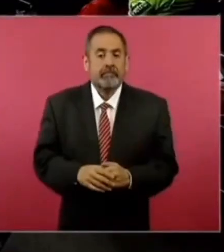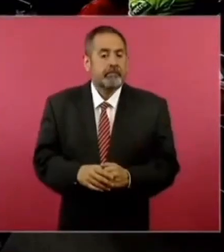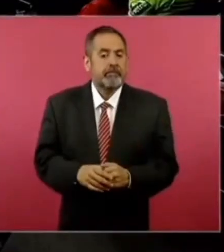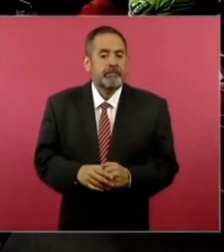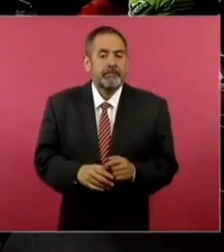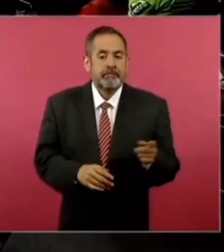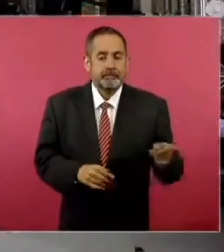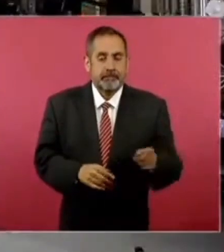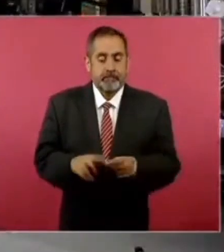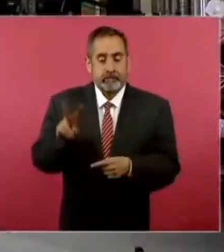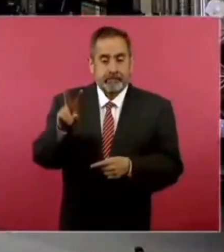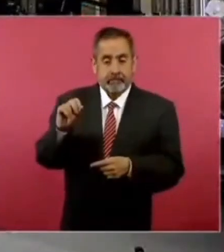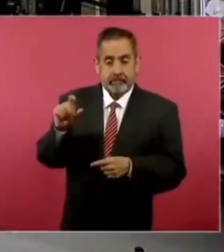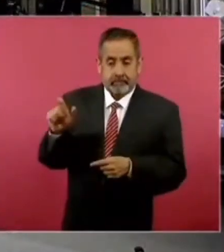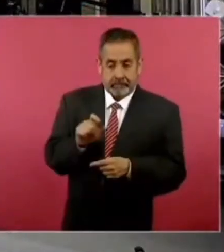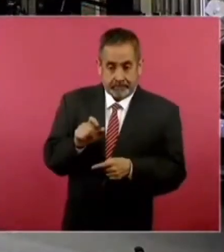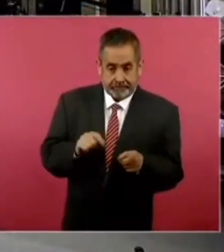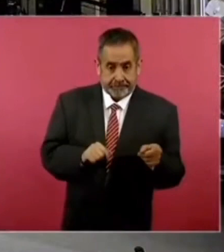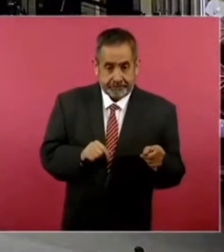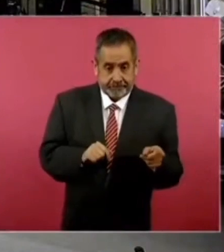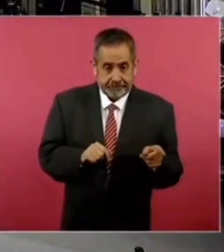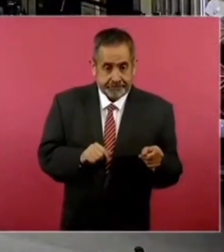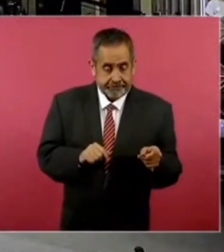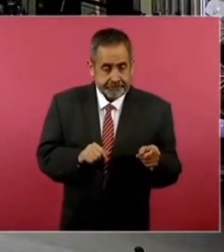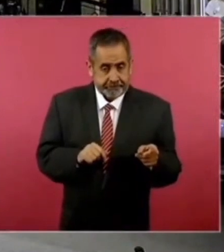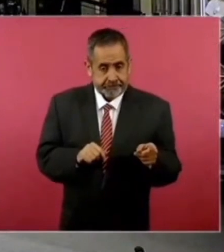a Vox